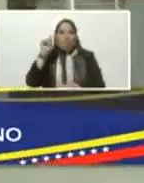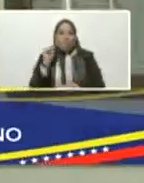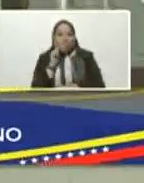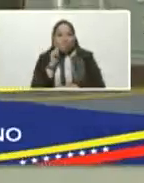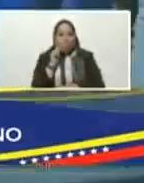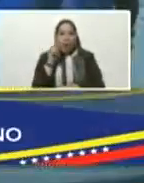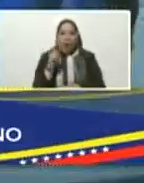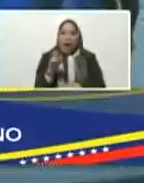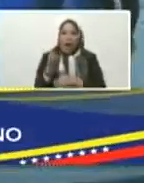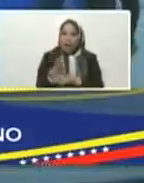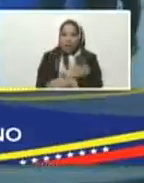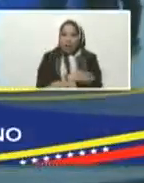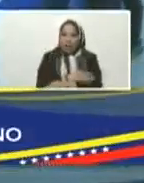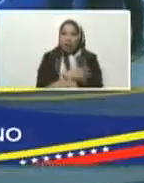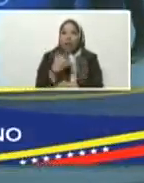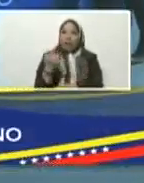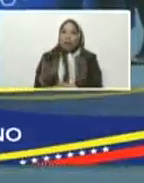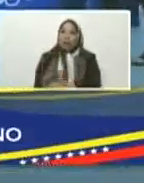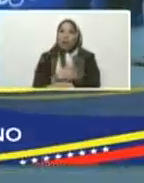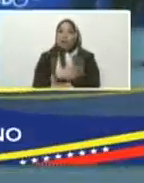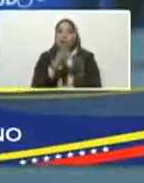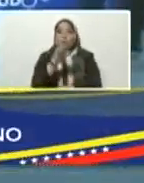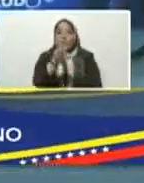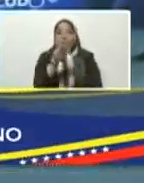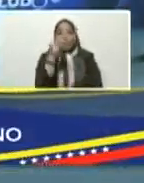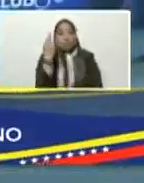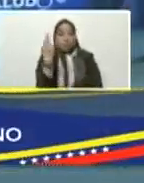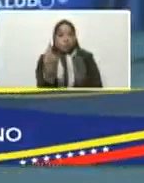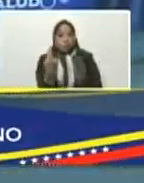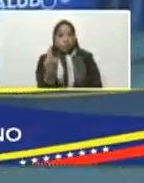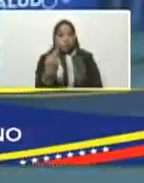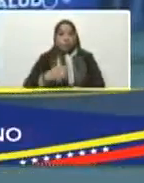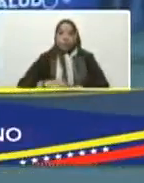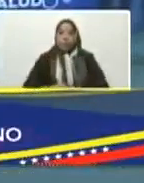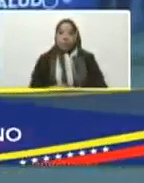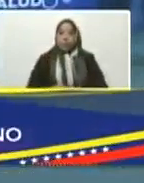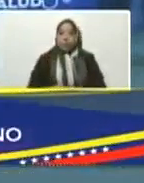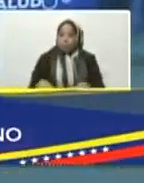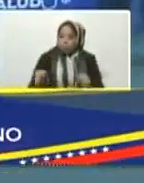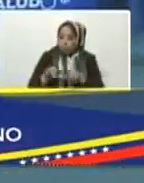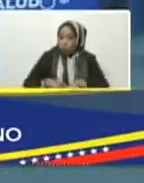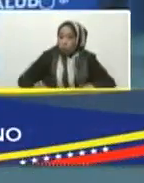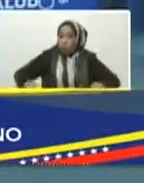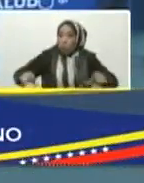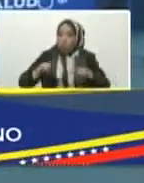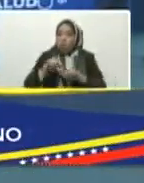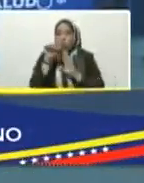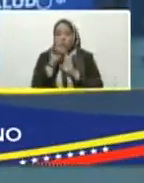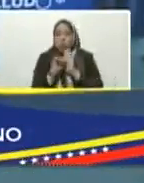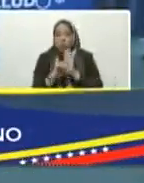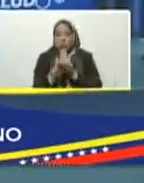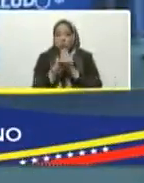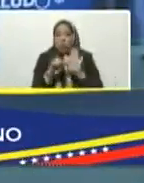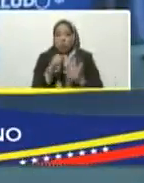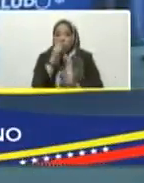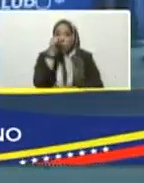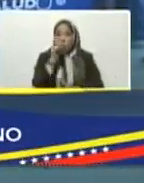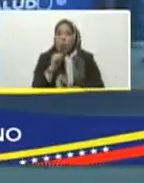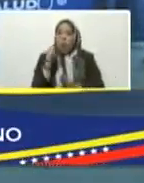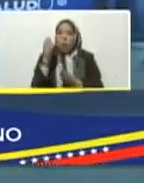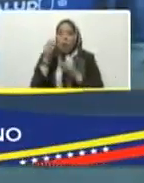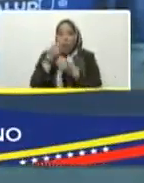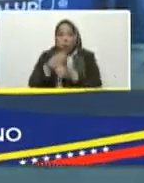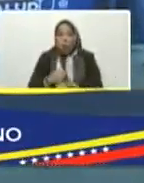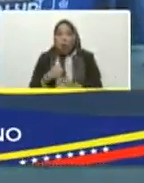punto NEPS, resistir, renacer y revolucionar. Las áreas rehabilitadas, quirófanos, recuperación, la